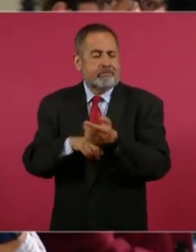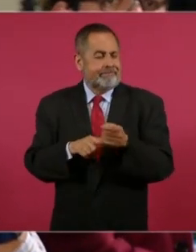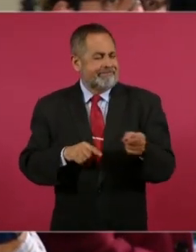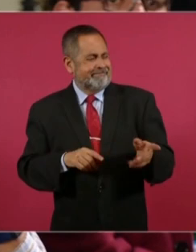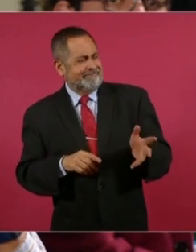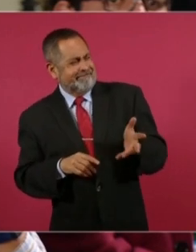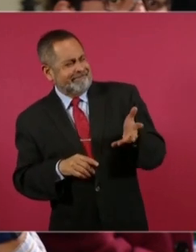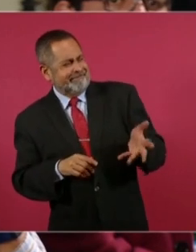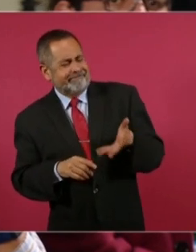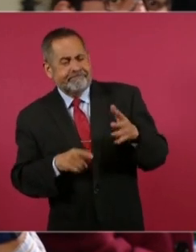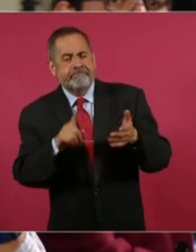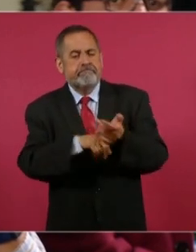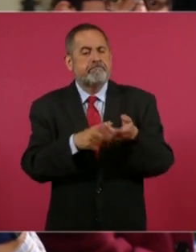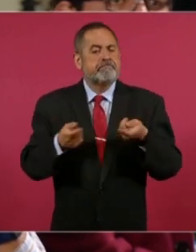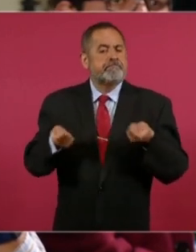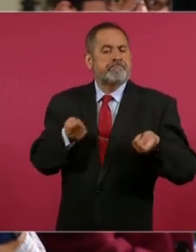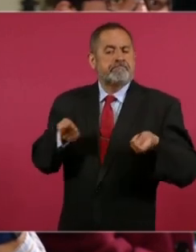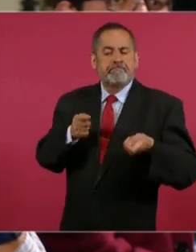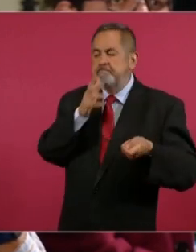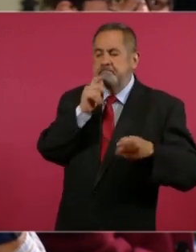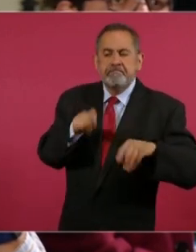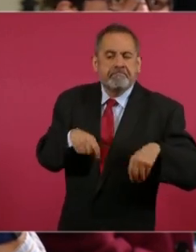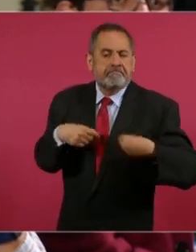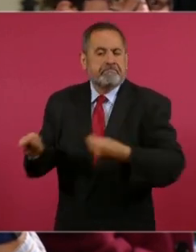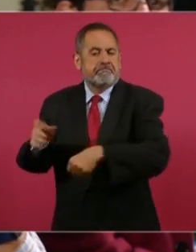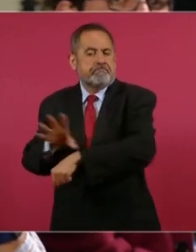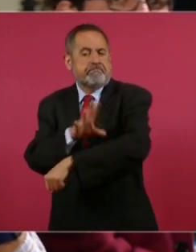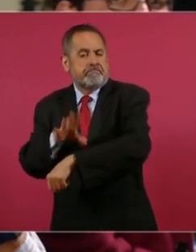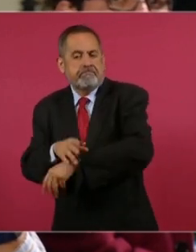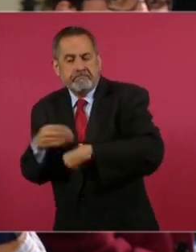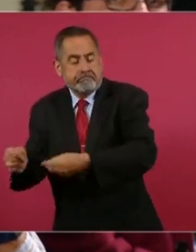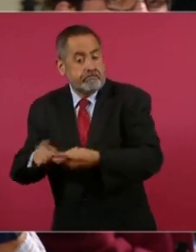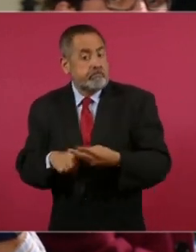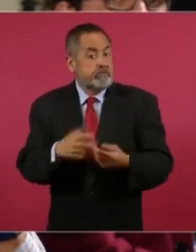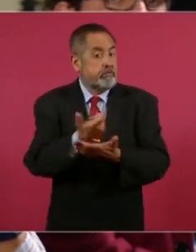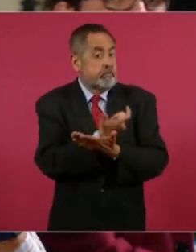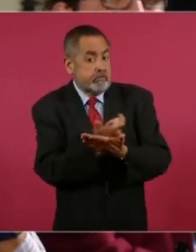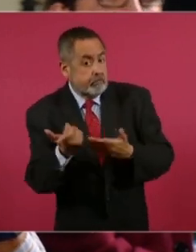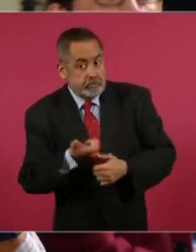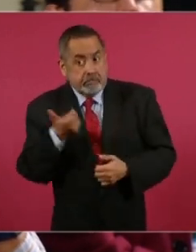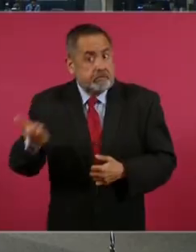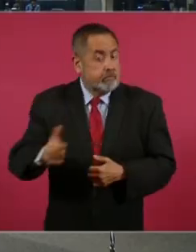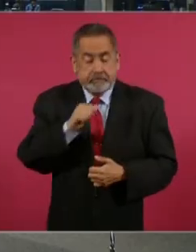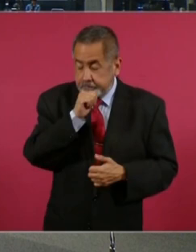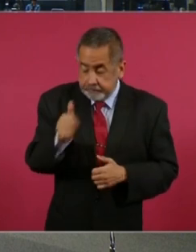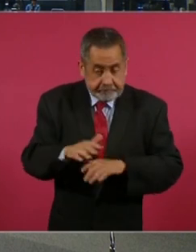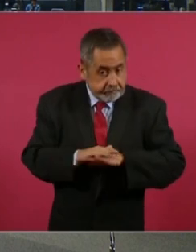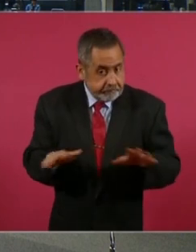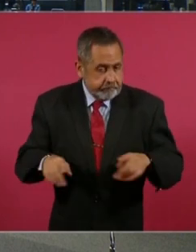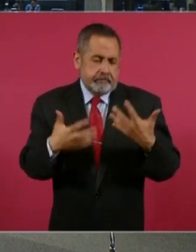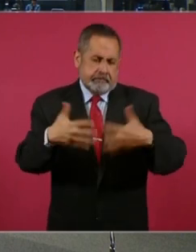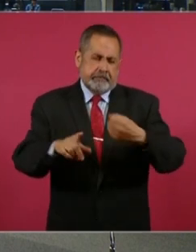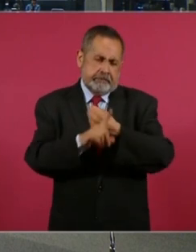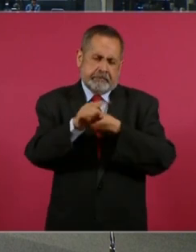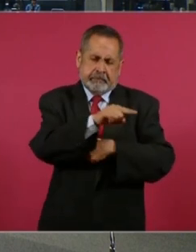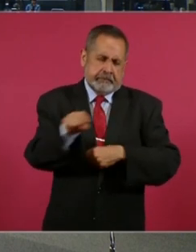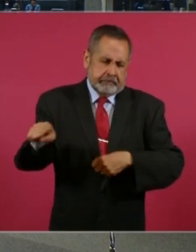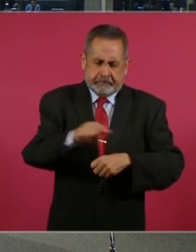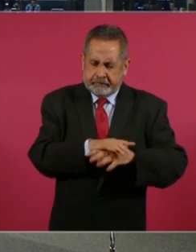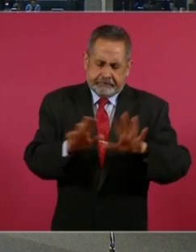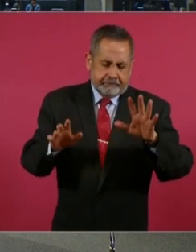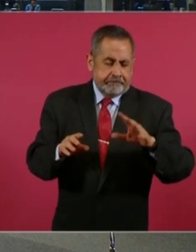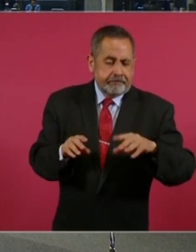donde tienen un control y no se les ha pagado sus salarios. Bueno, hay un problema precisamente con la empresa